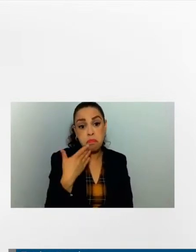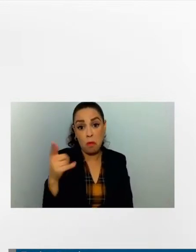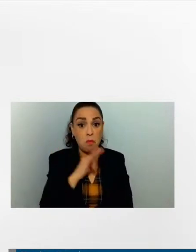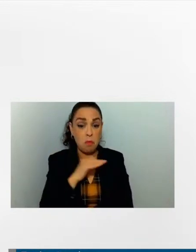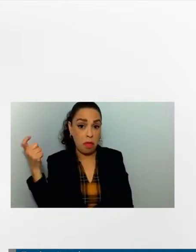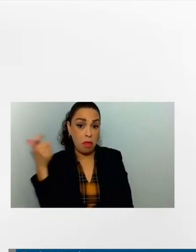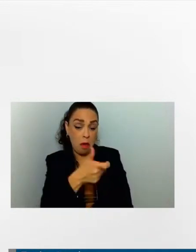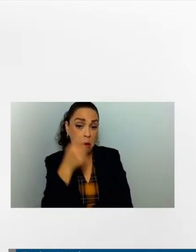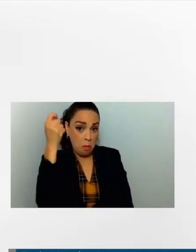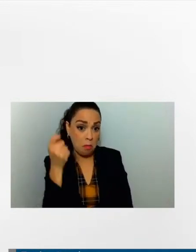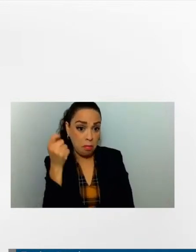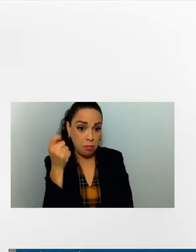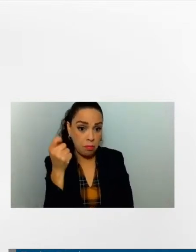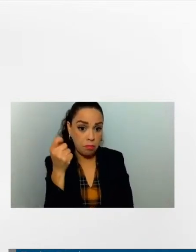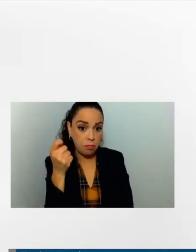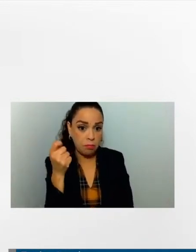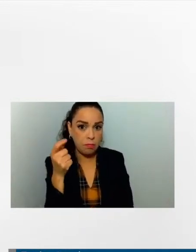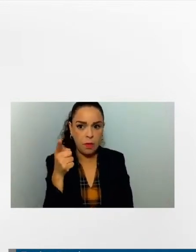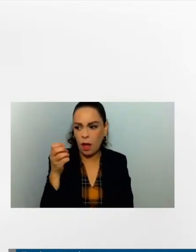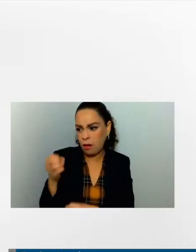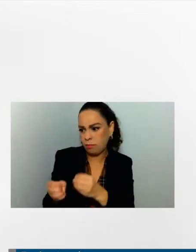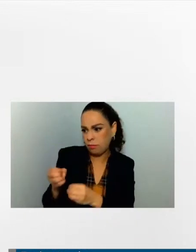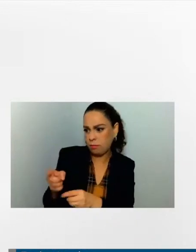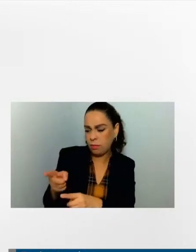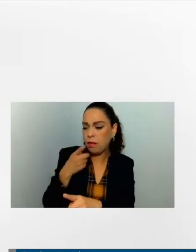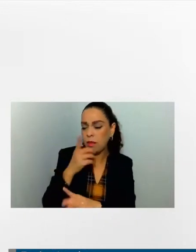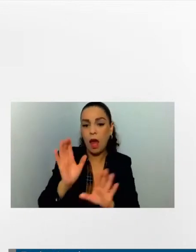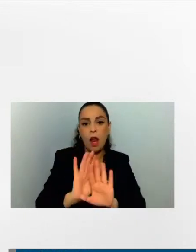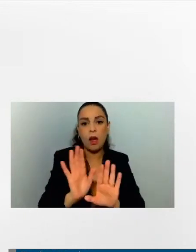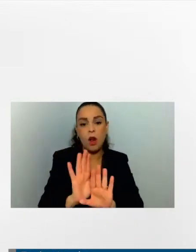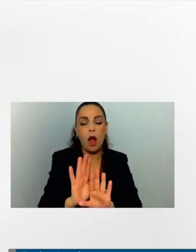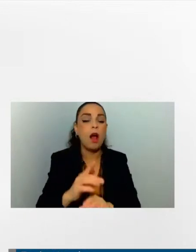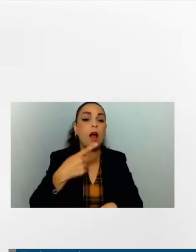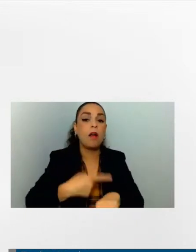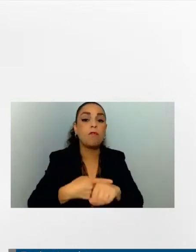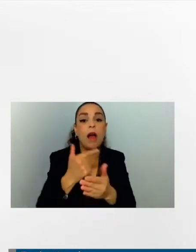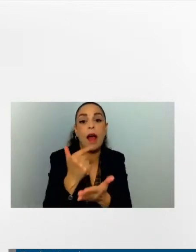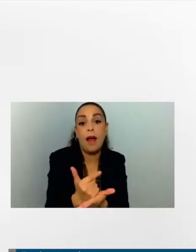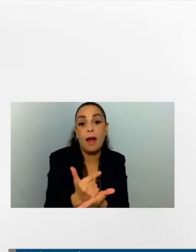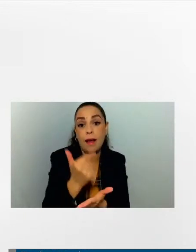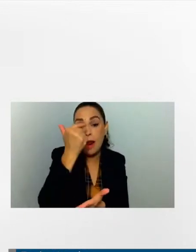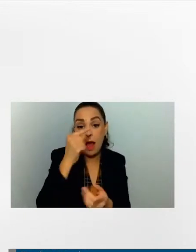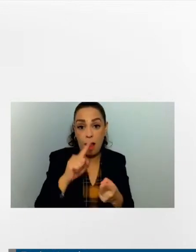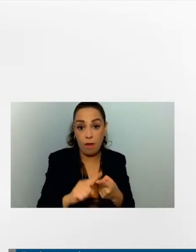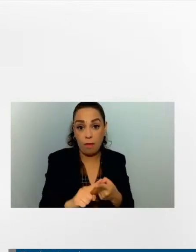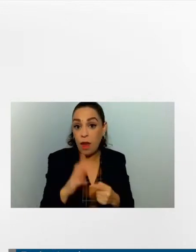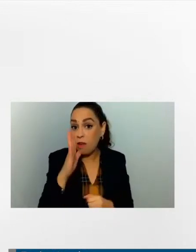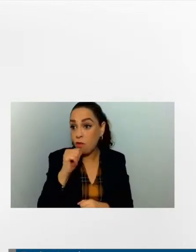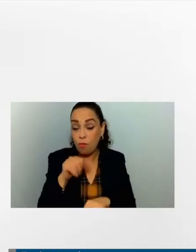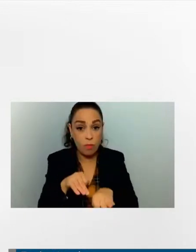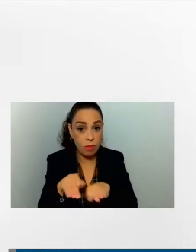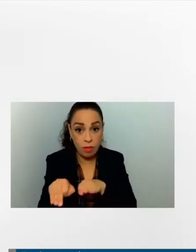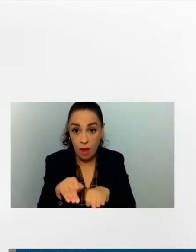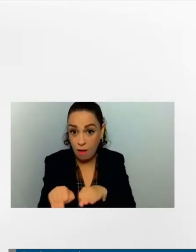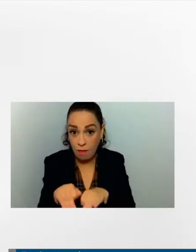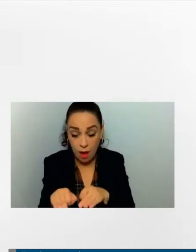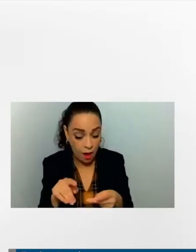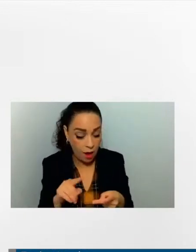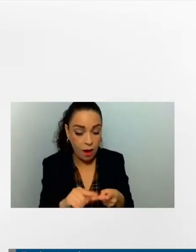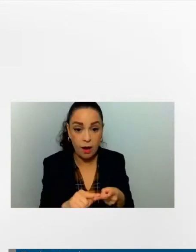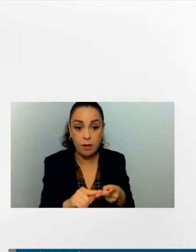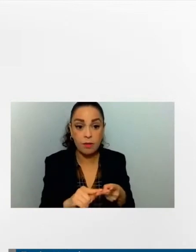Y entonces aquí la Corte dice, no, a ver, imposibilidad se refiere a una enfermedad grave, se refiere a estar inhabilitados para el trabajo, o se refiere a